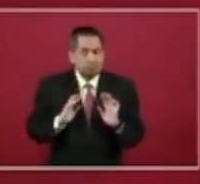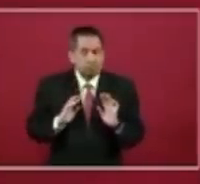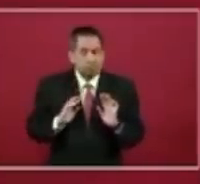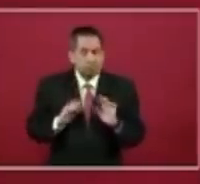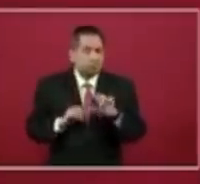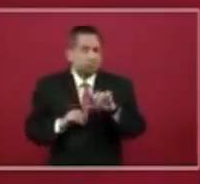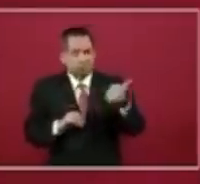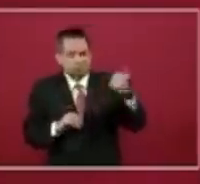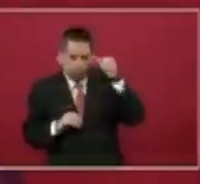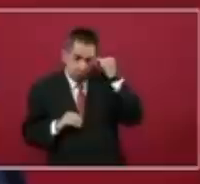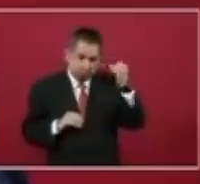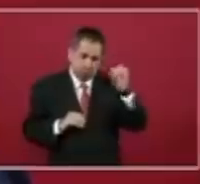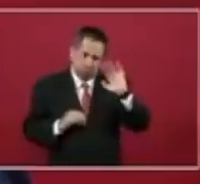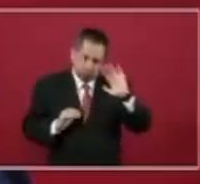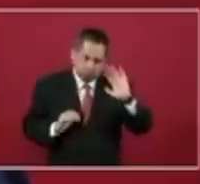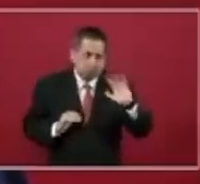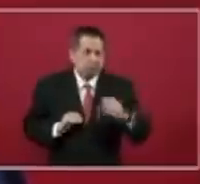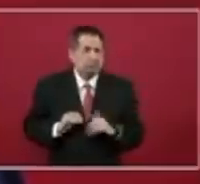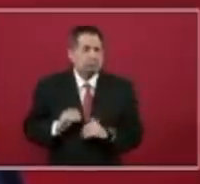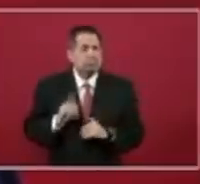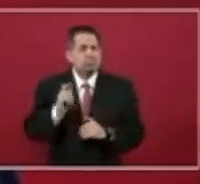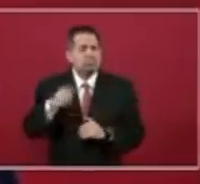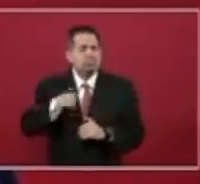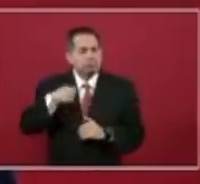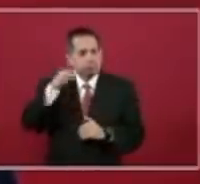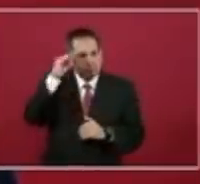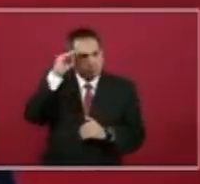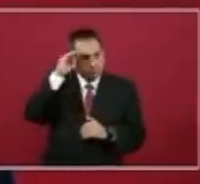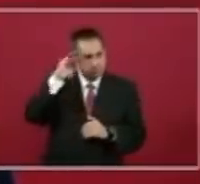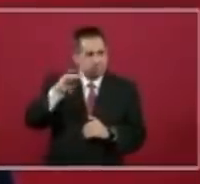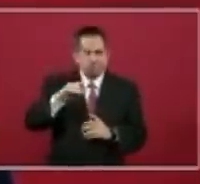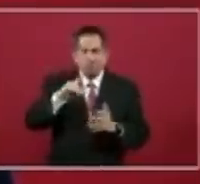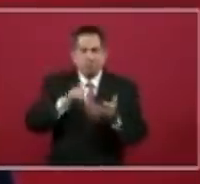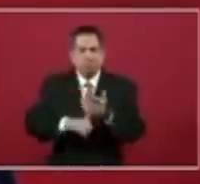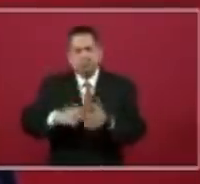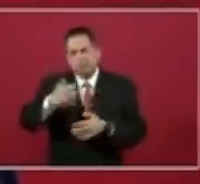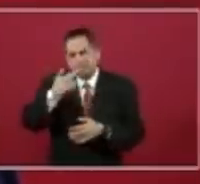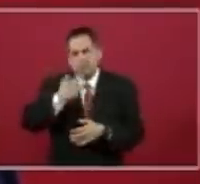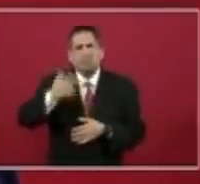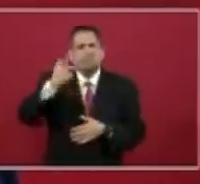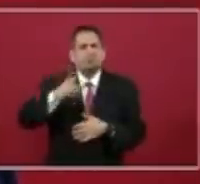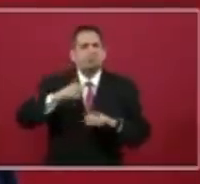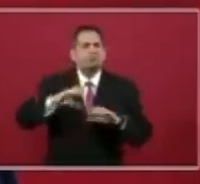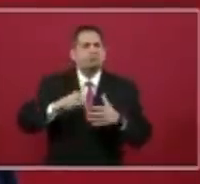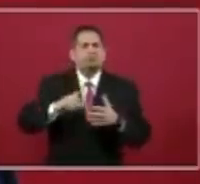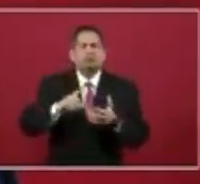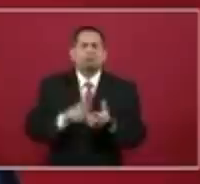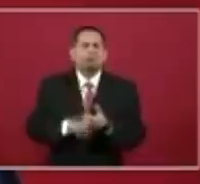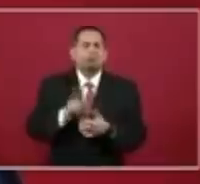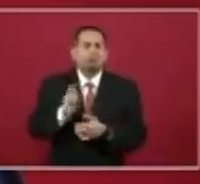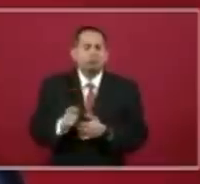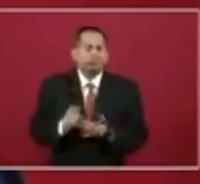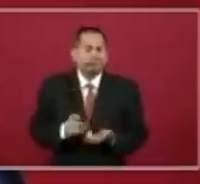otros puntos de vista, que la mejor manera de